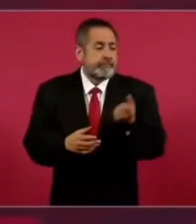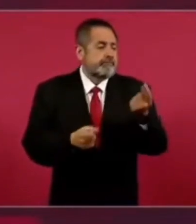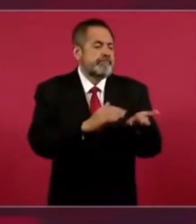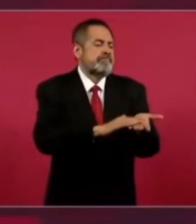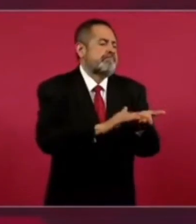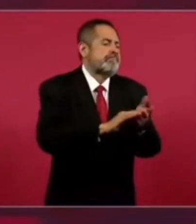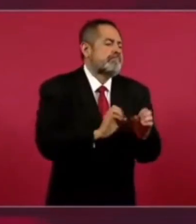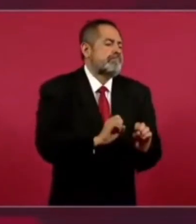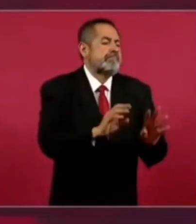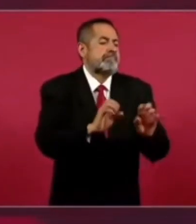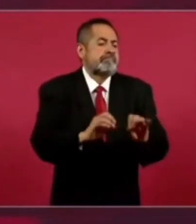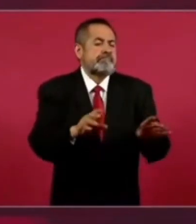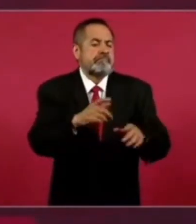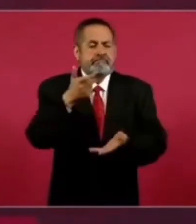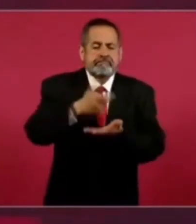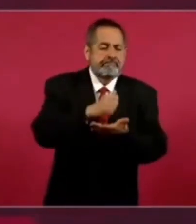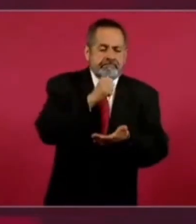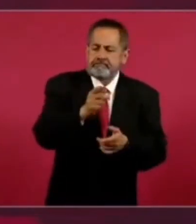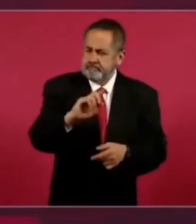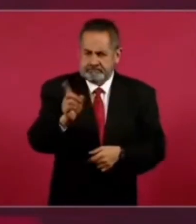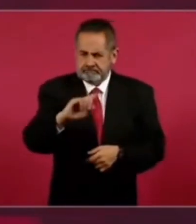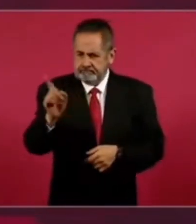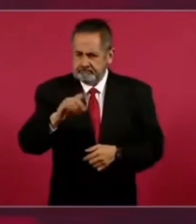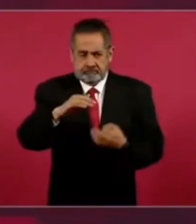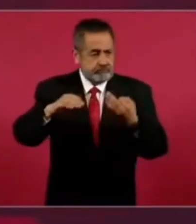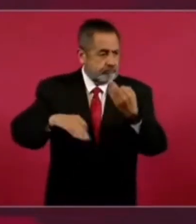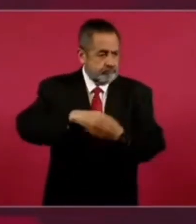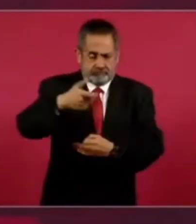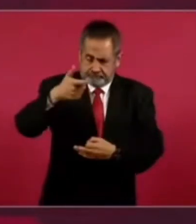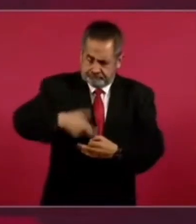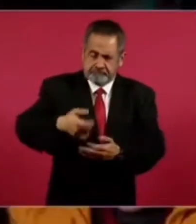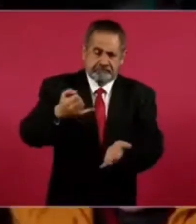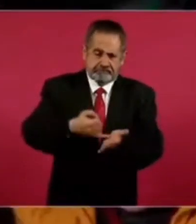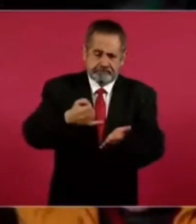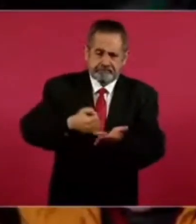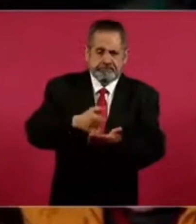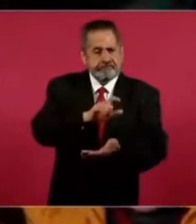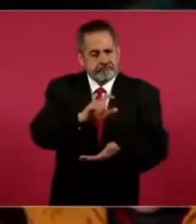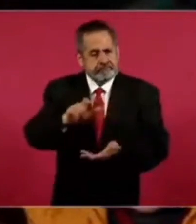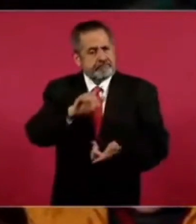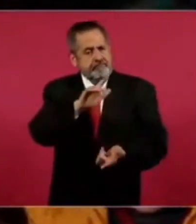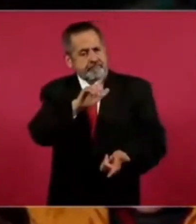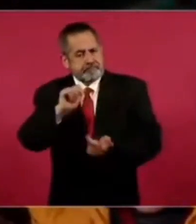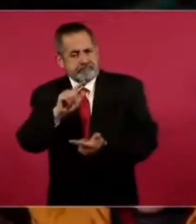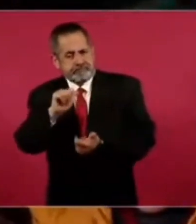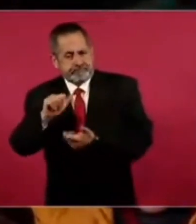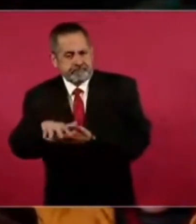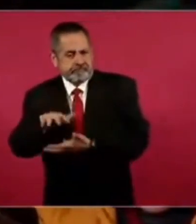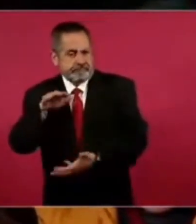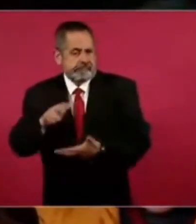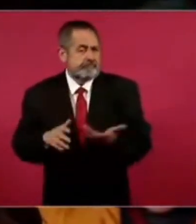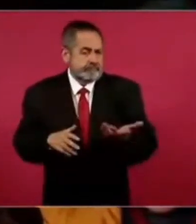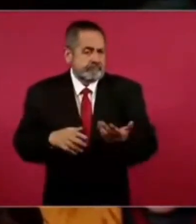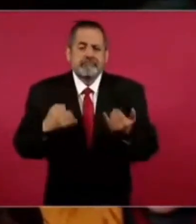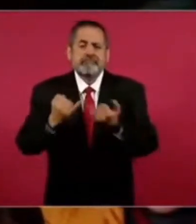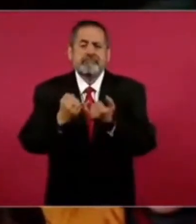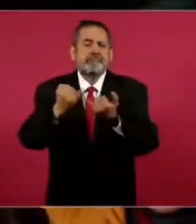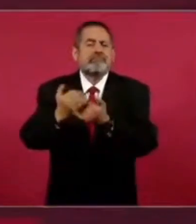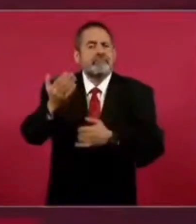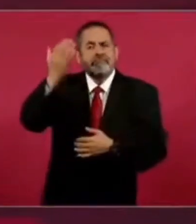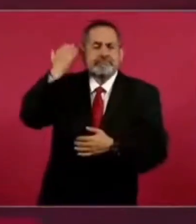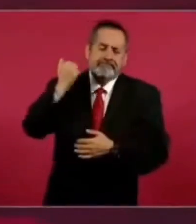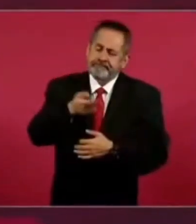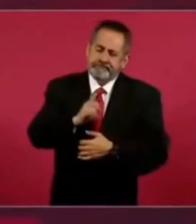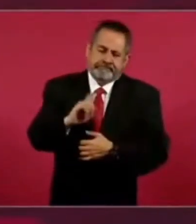fiscales, porque no se tolera el que, como era antes,